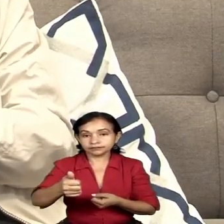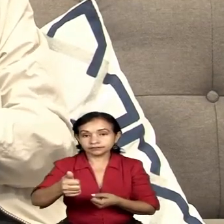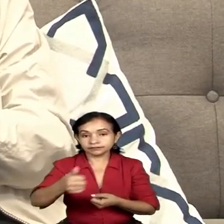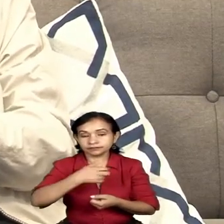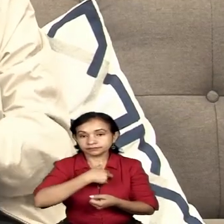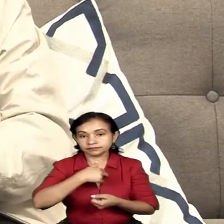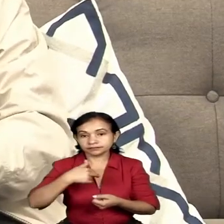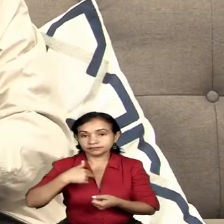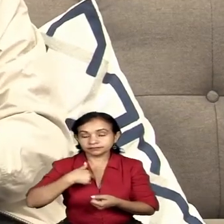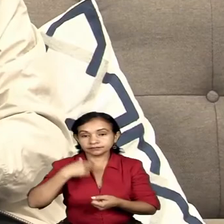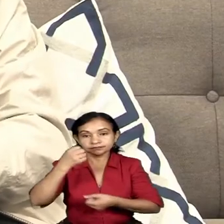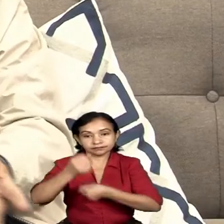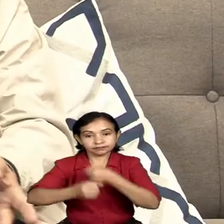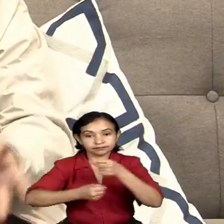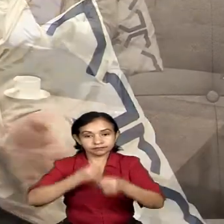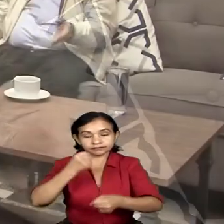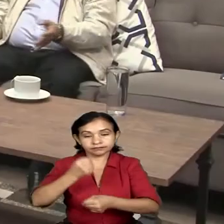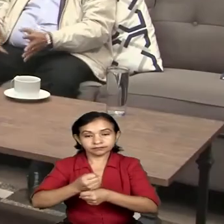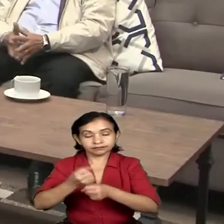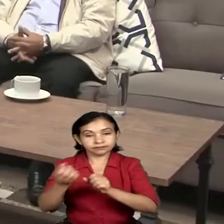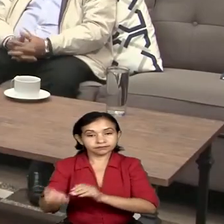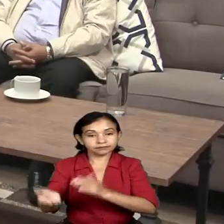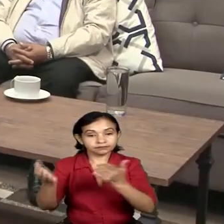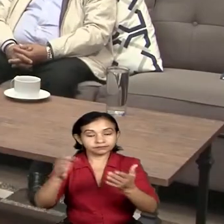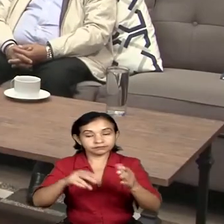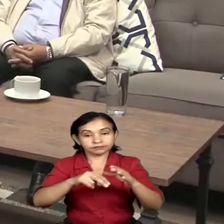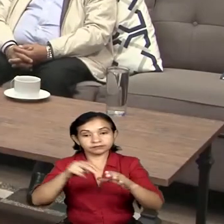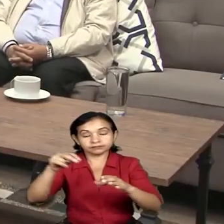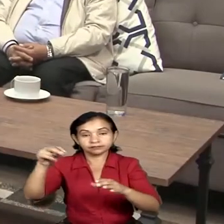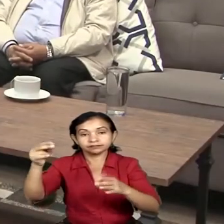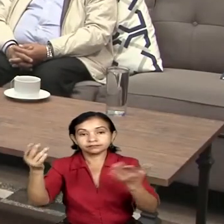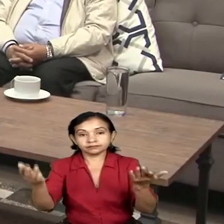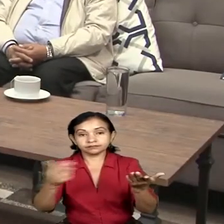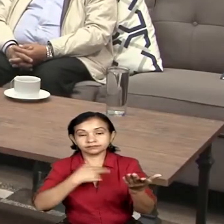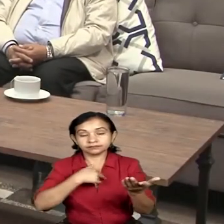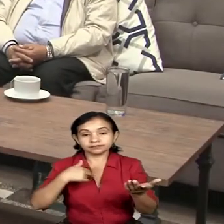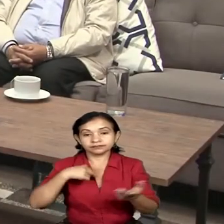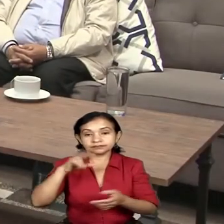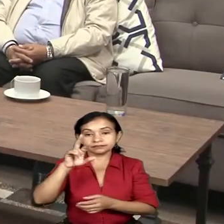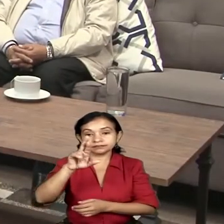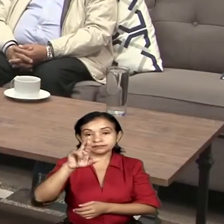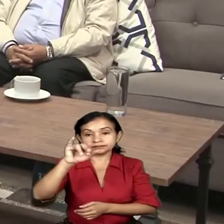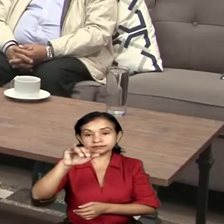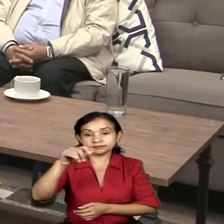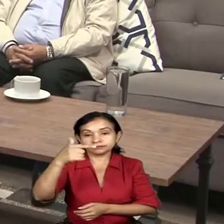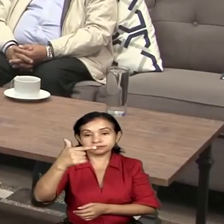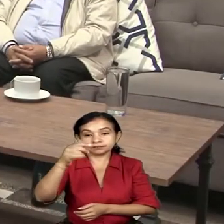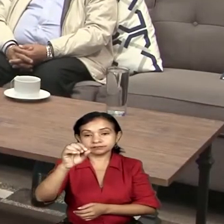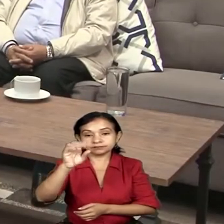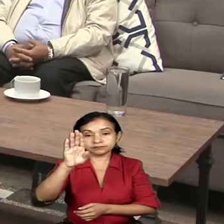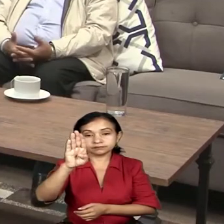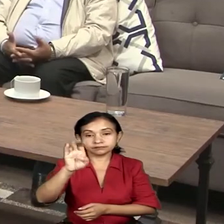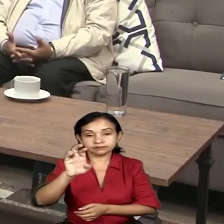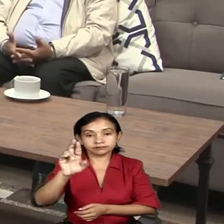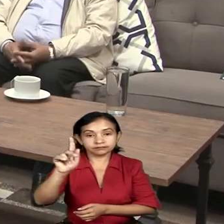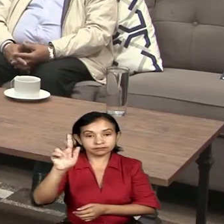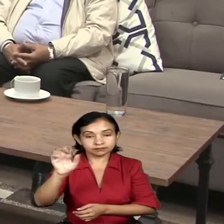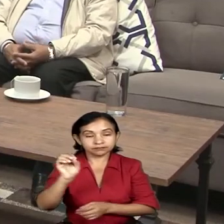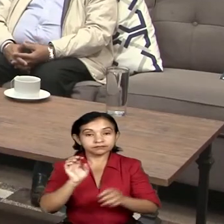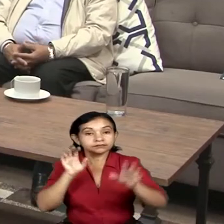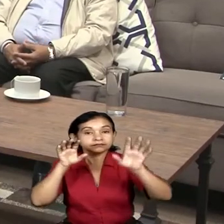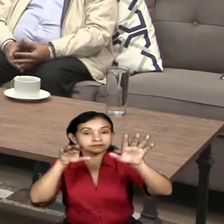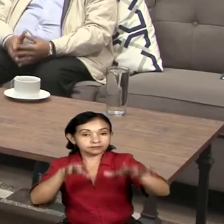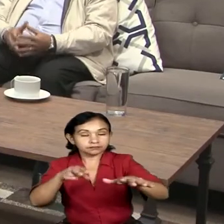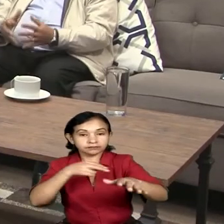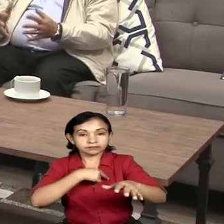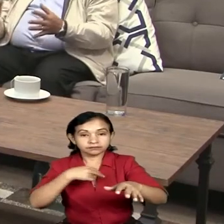el aniversario de su paso a la inmortalidad de Rigoberto, en León va a